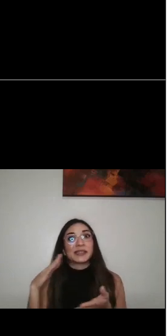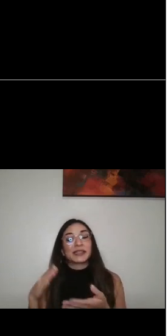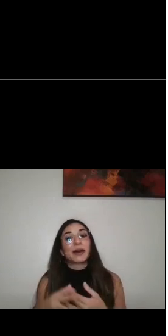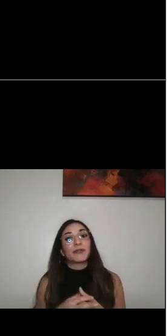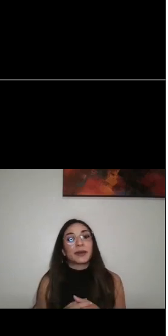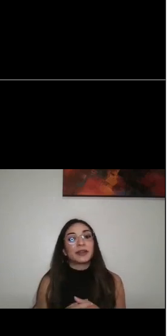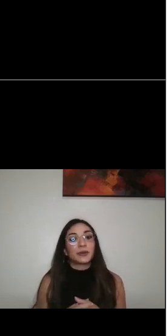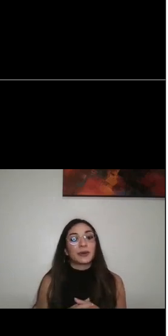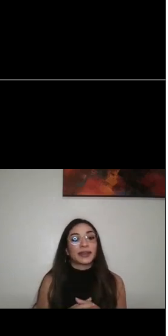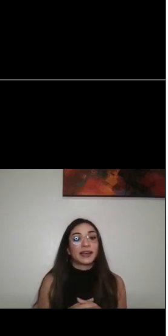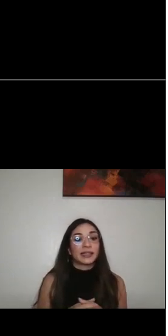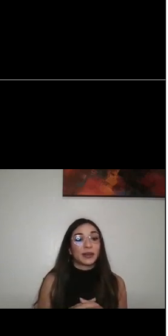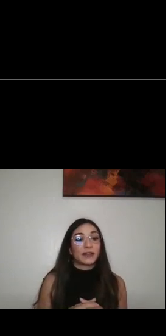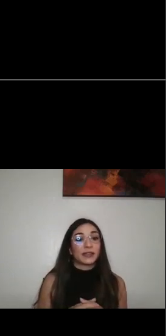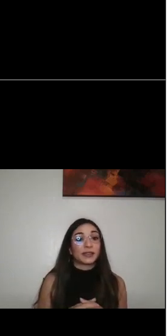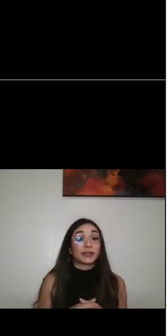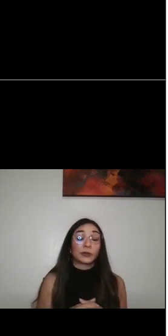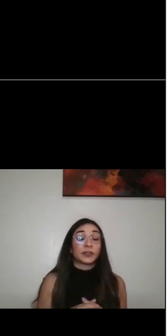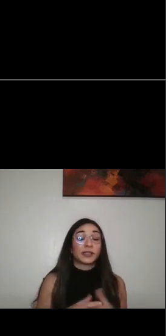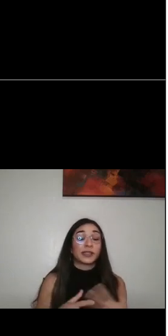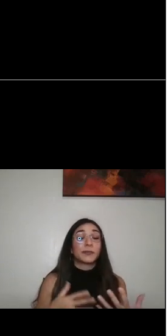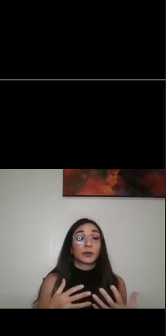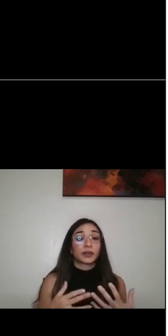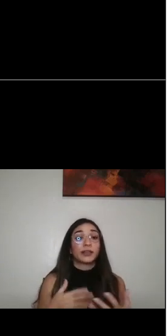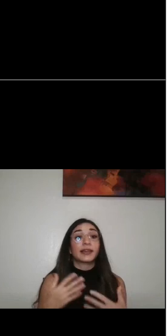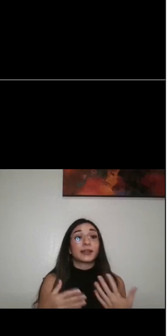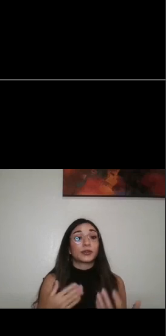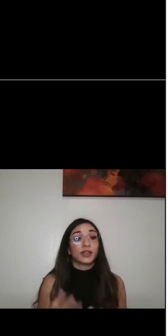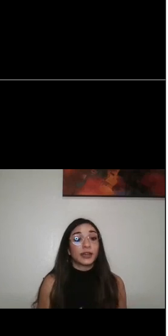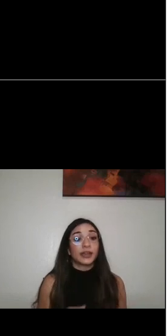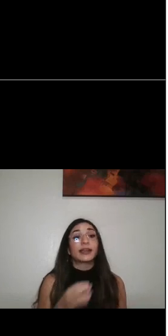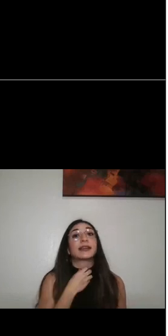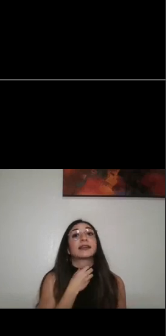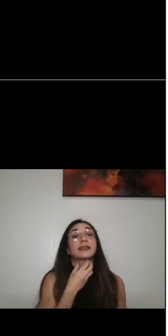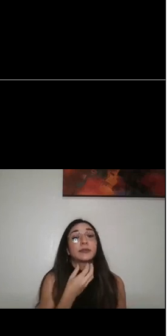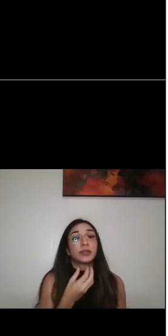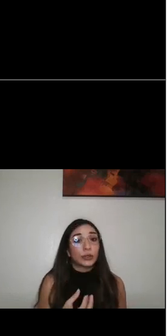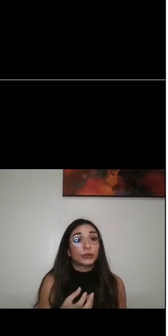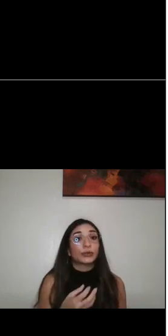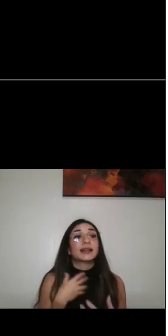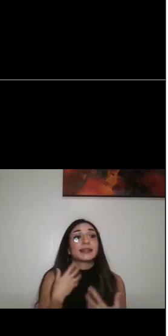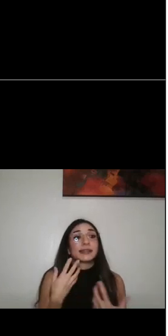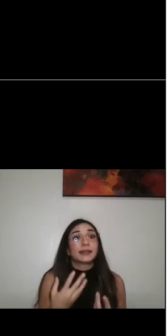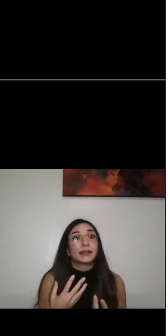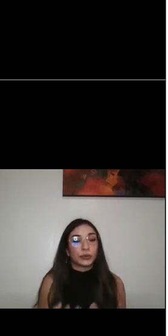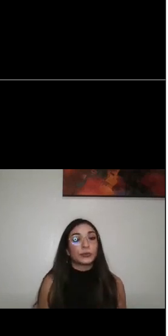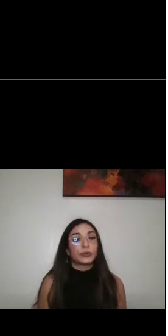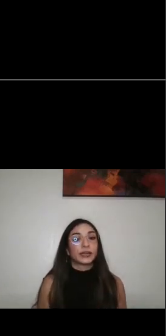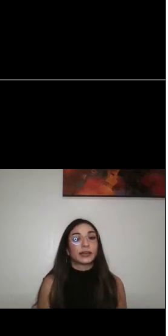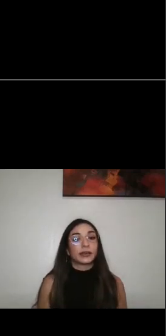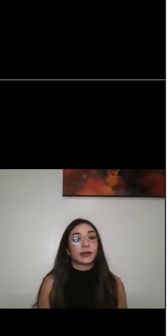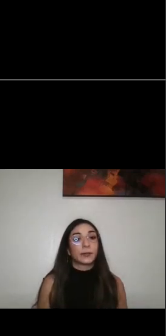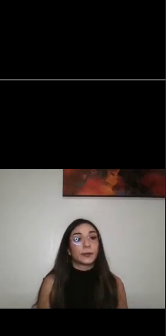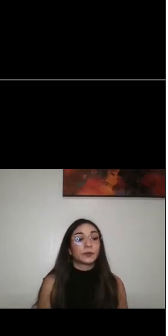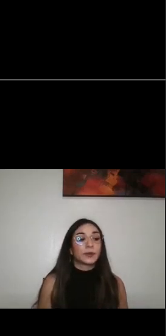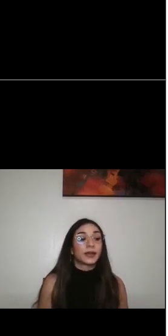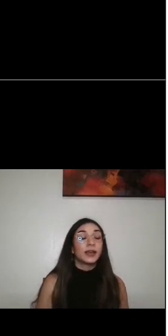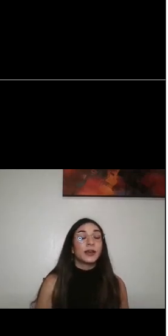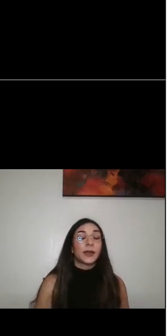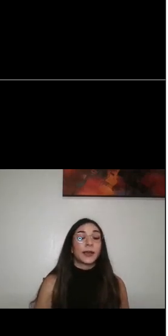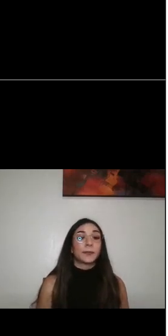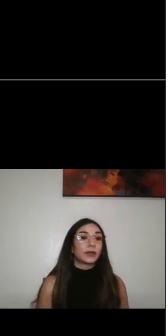después se va formando, ¿verdad? Las palabritas. Entonces es importante que eso se genere, que hagan esas emisiones guturales, esa intención comunicativa que podemos